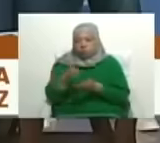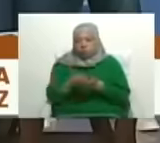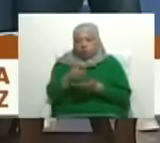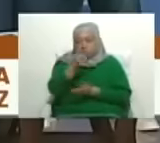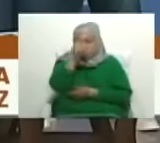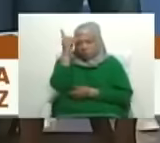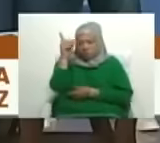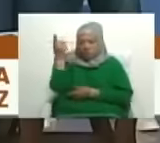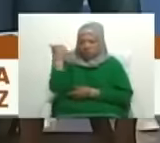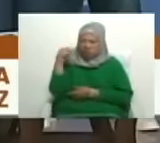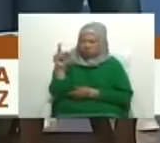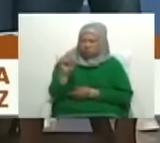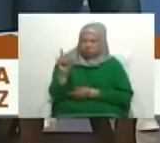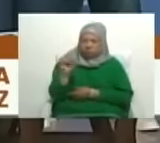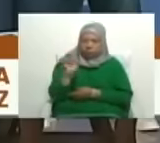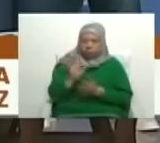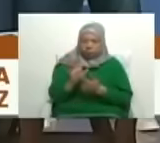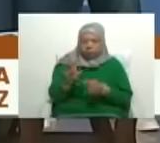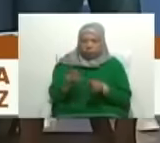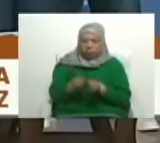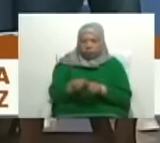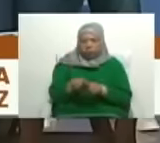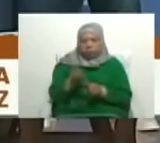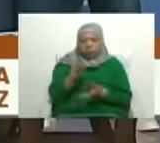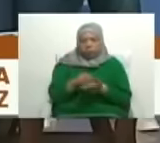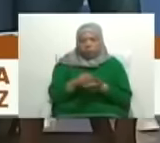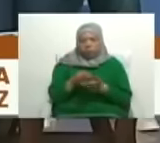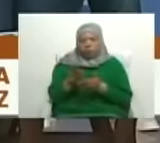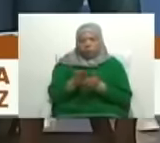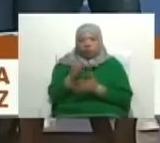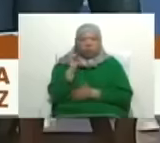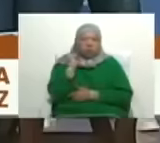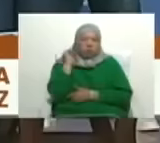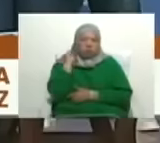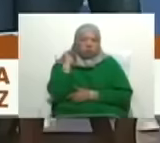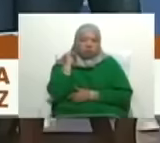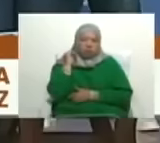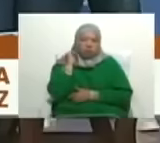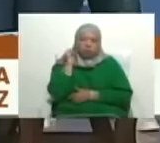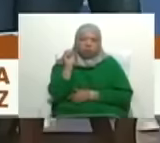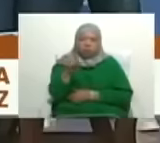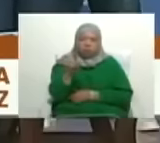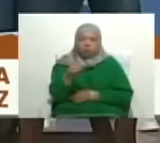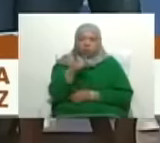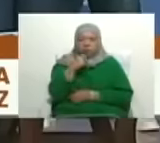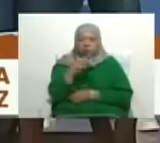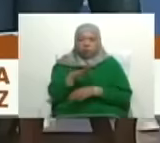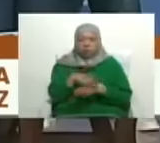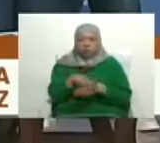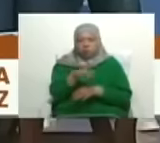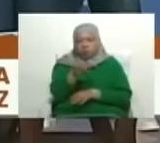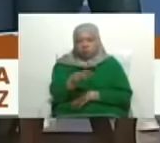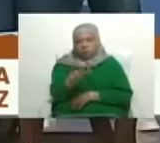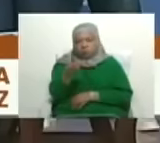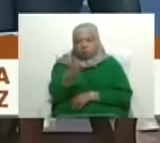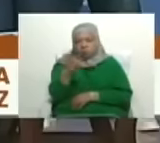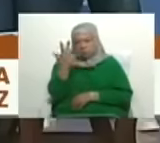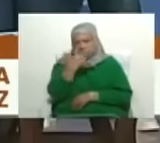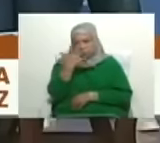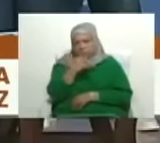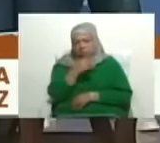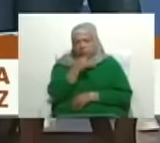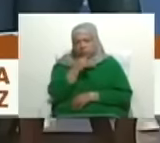ayer y también mostró el fiscal. Pero sí decir de la personalidad sociopática de este